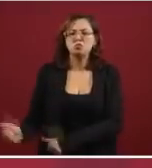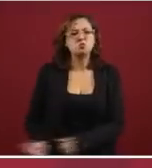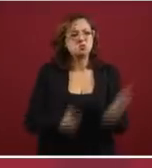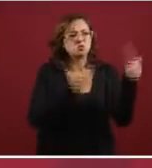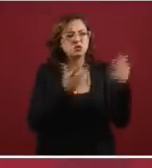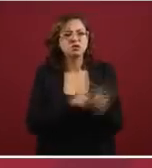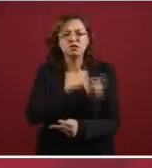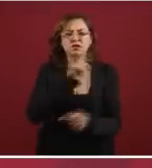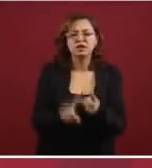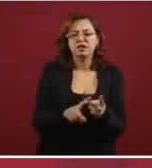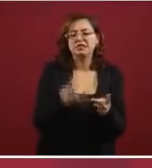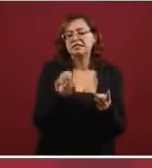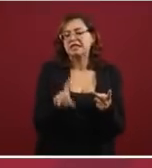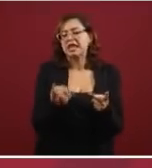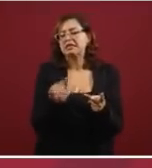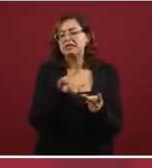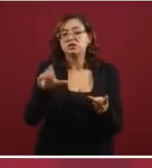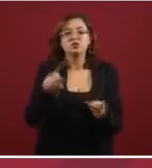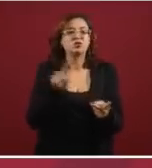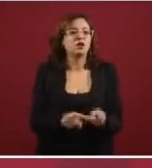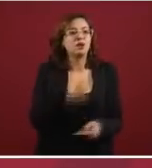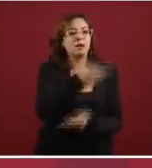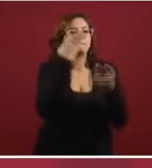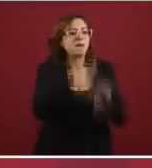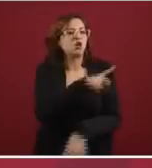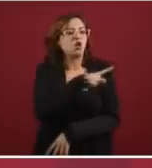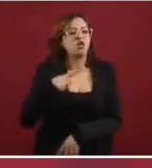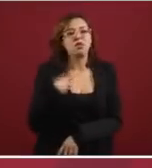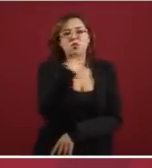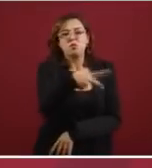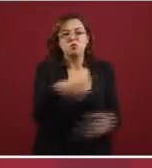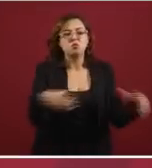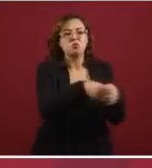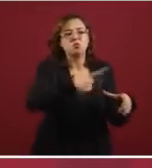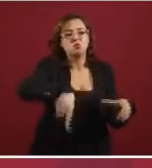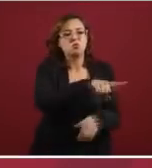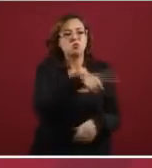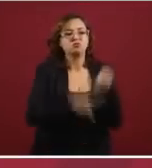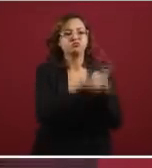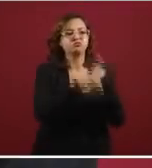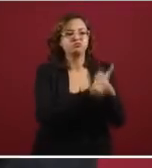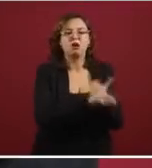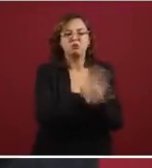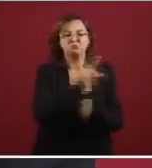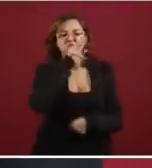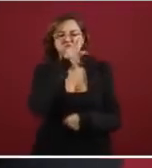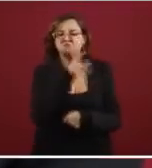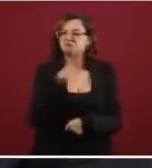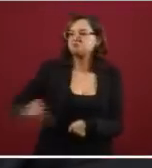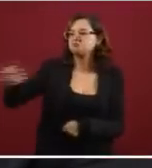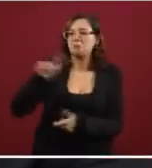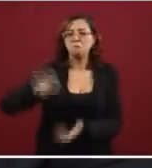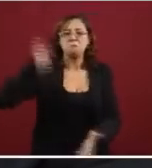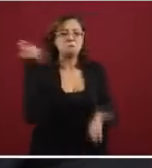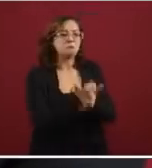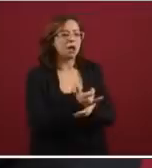De Zedillo voy a seguir hablando porque convirtió las deudas privadas de unos cuantos en deuda pública. De Fox, pues voy